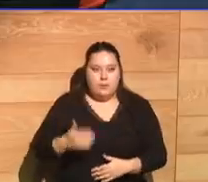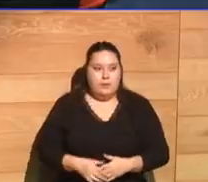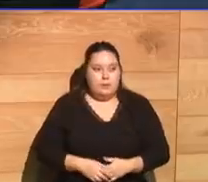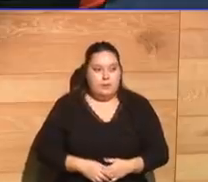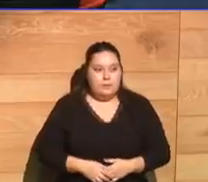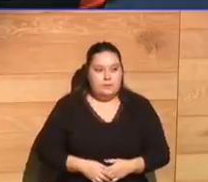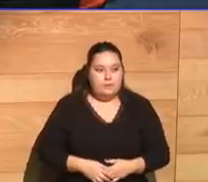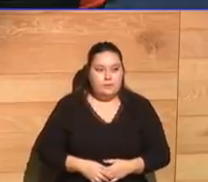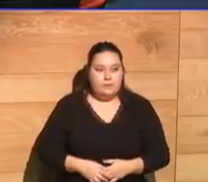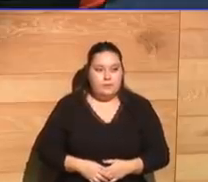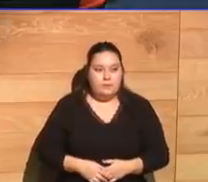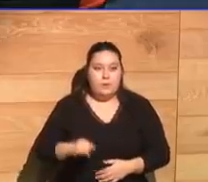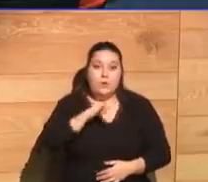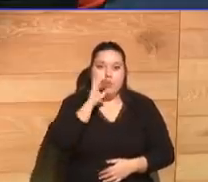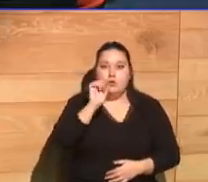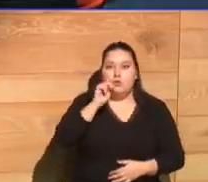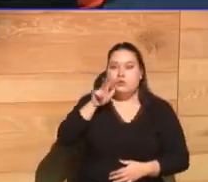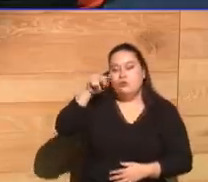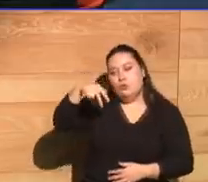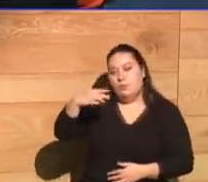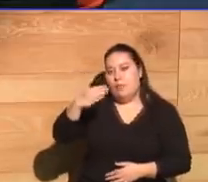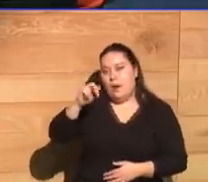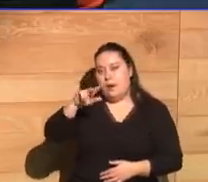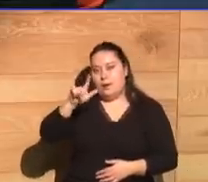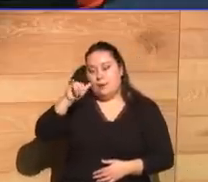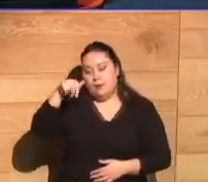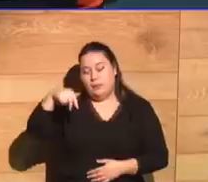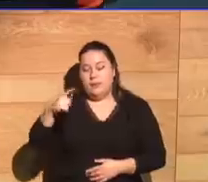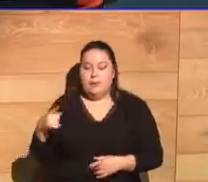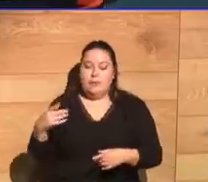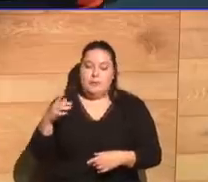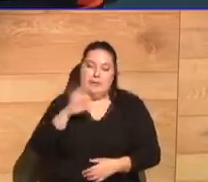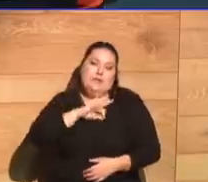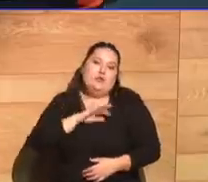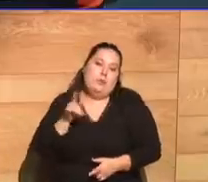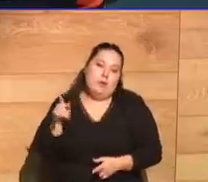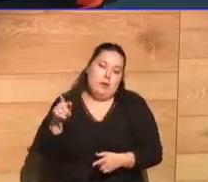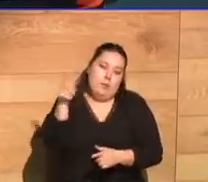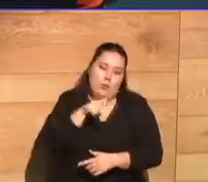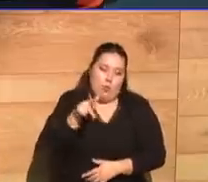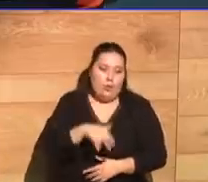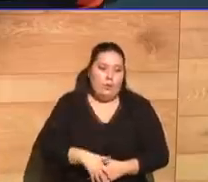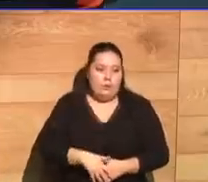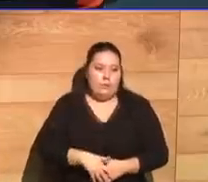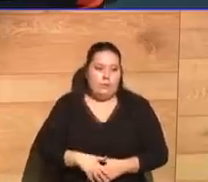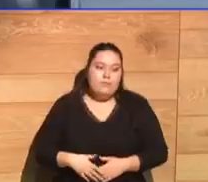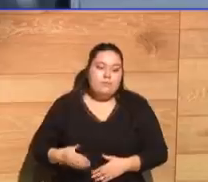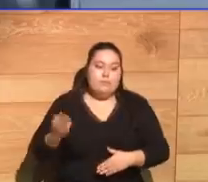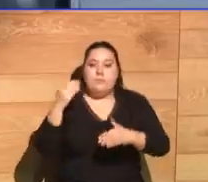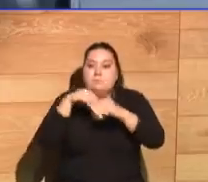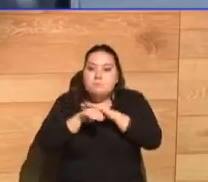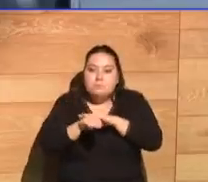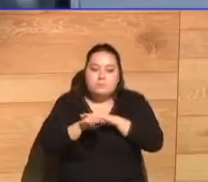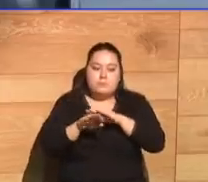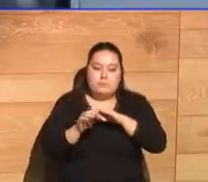músico, el otro. El diseñador de producción es increíble. Pero se hace en el refugio subterráneo, por ejemplo, de